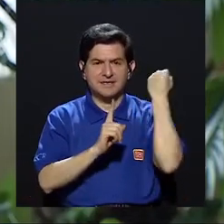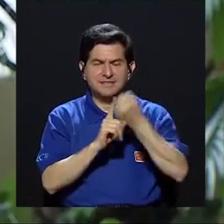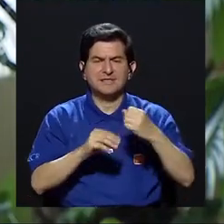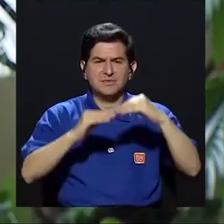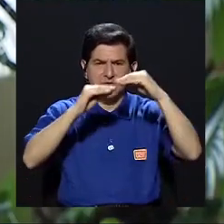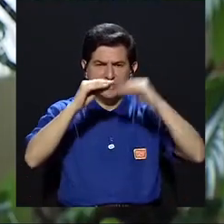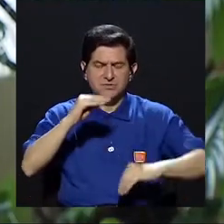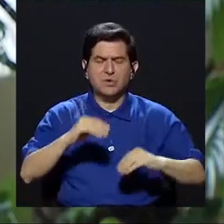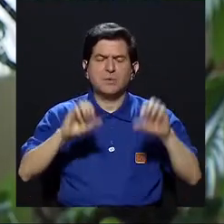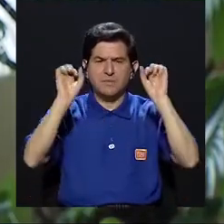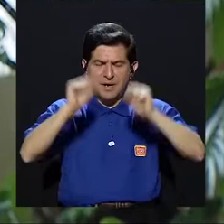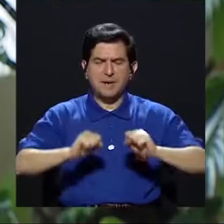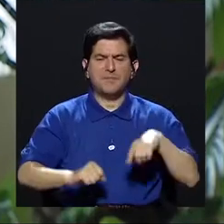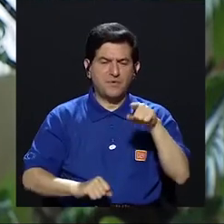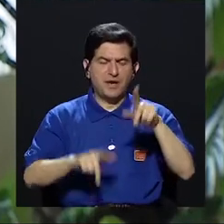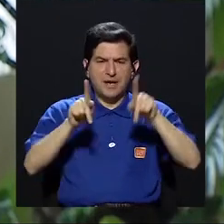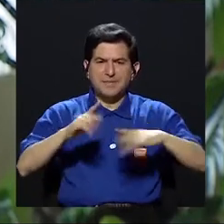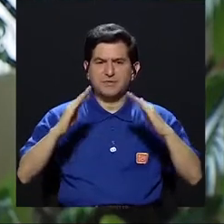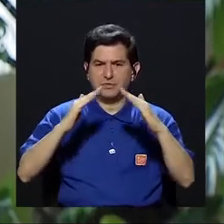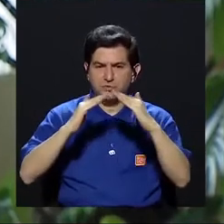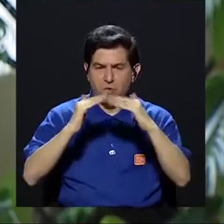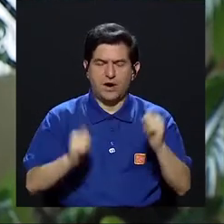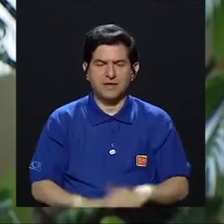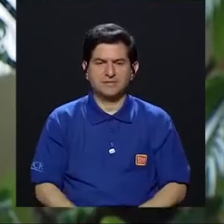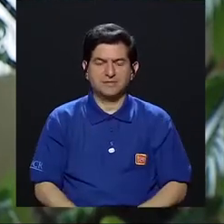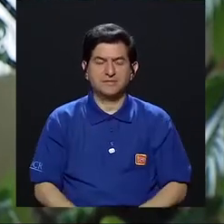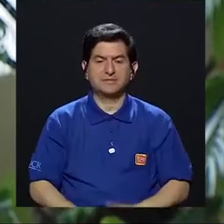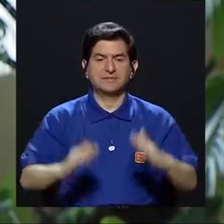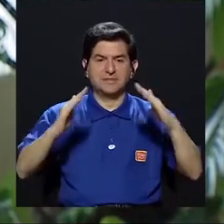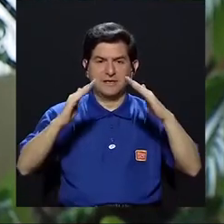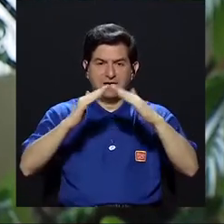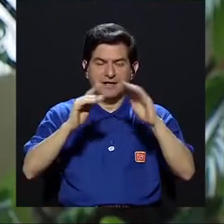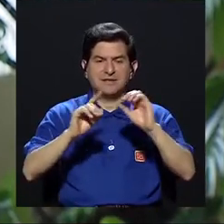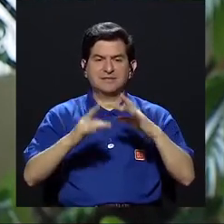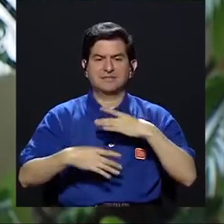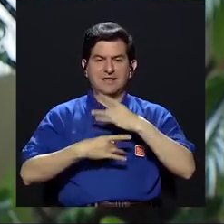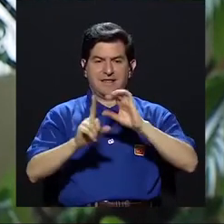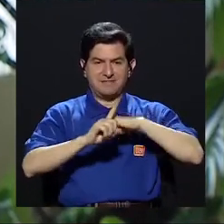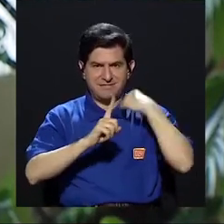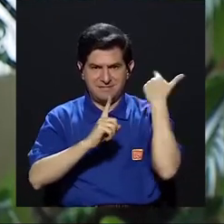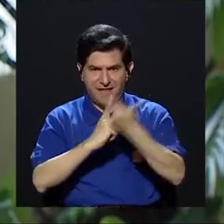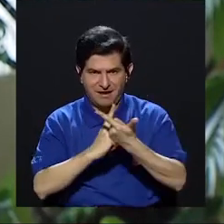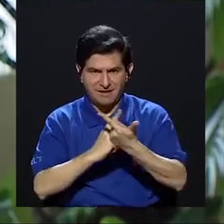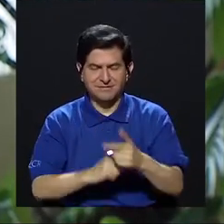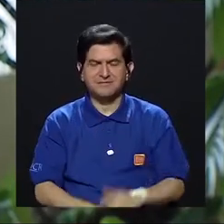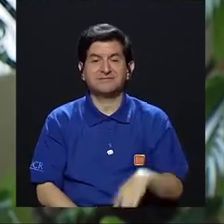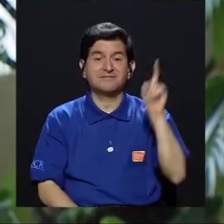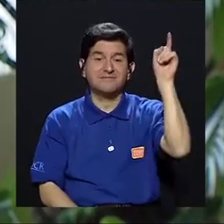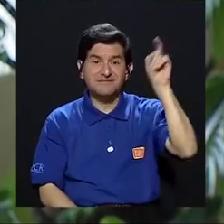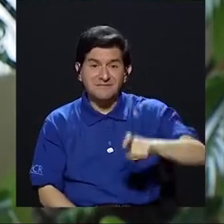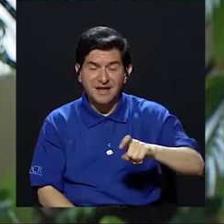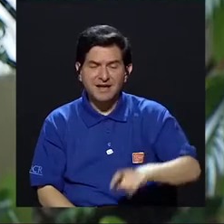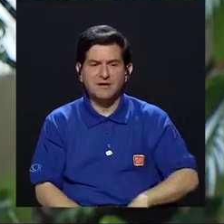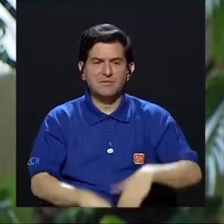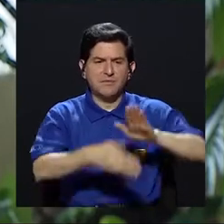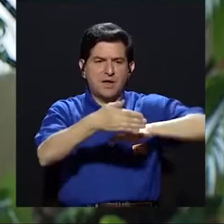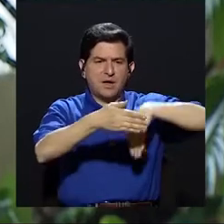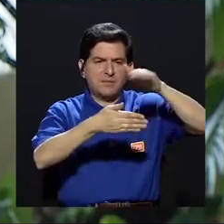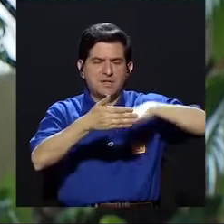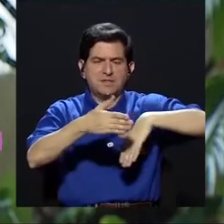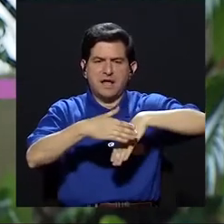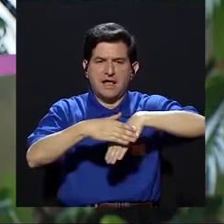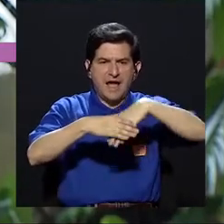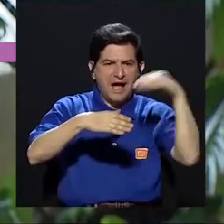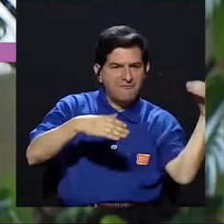condiciones mínimas de habitabilidad. Entonces, la vivienda de interés social es una vivienda que va pintada por